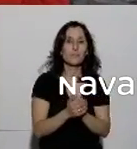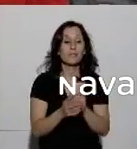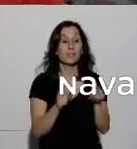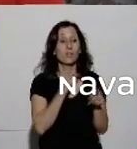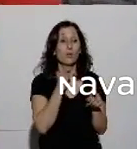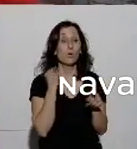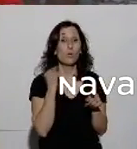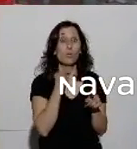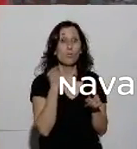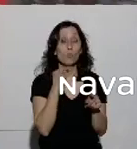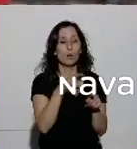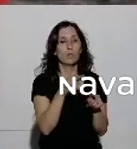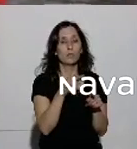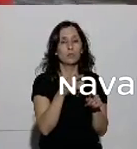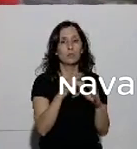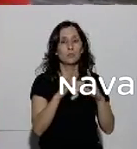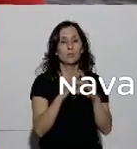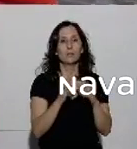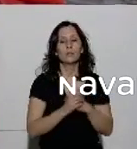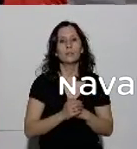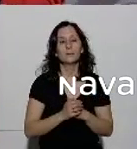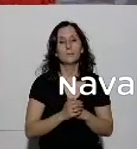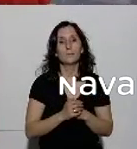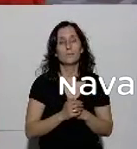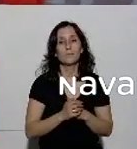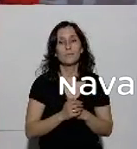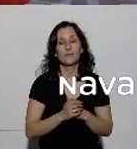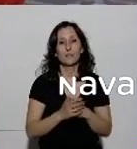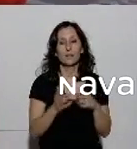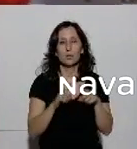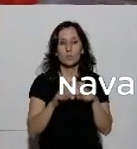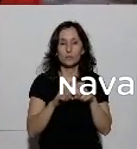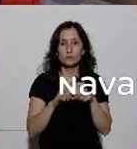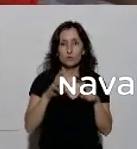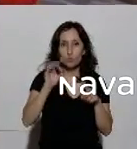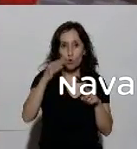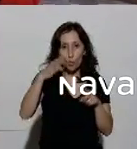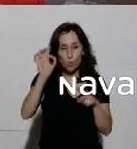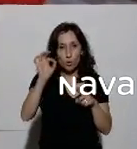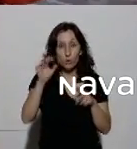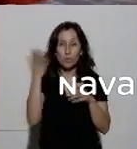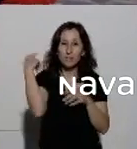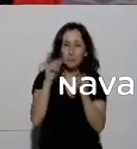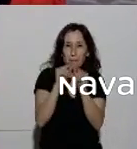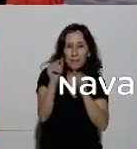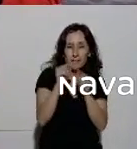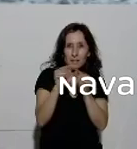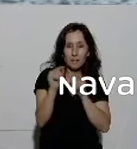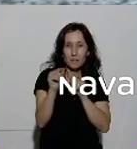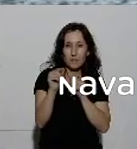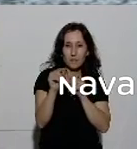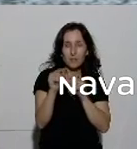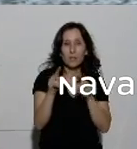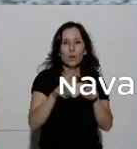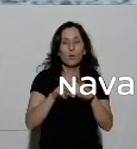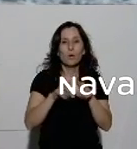una ceremonia que consistió en bendecir un robo de mostaza. Robo es una antigua medida que creo que eran 20 y pico kilos